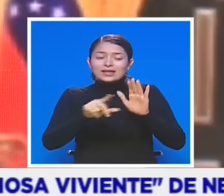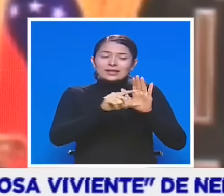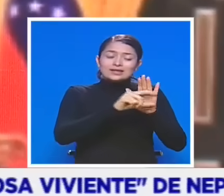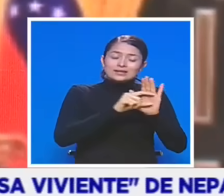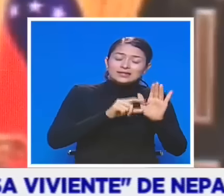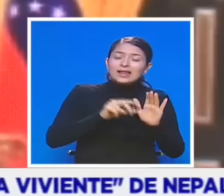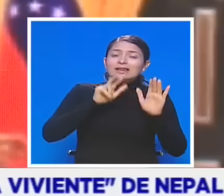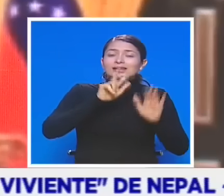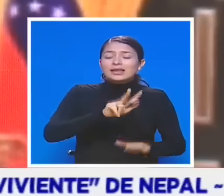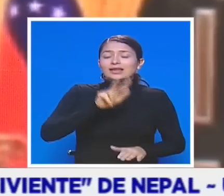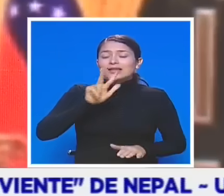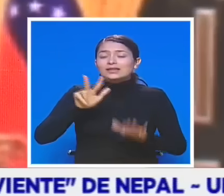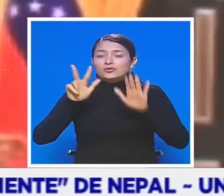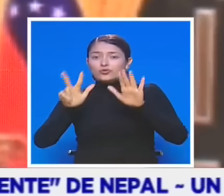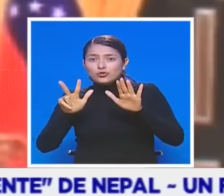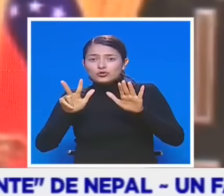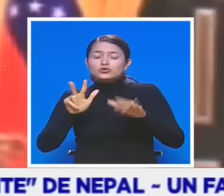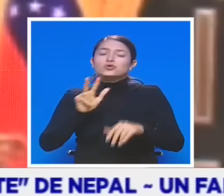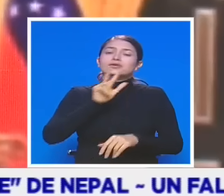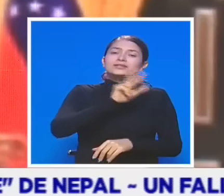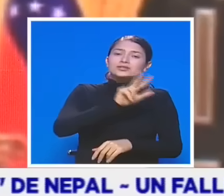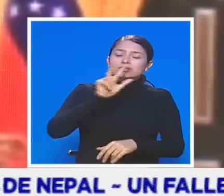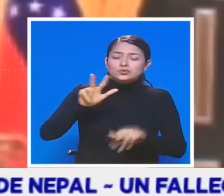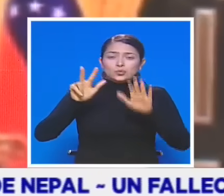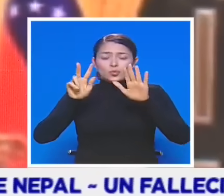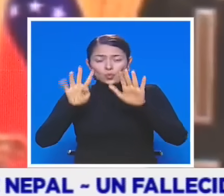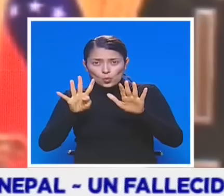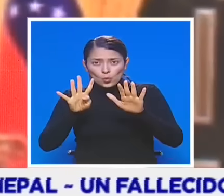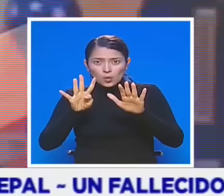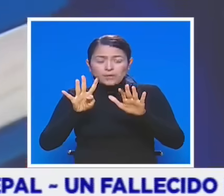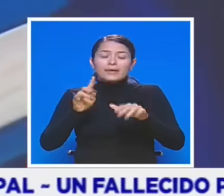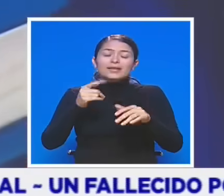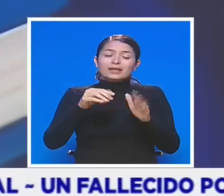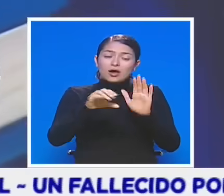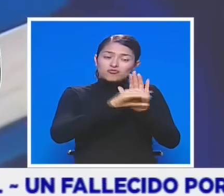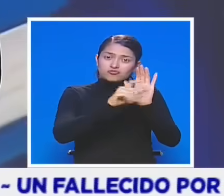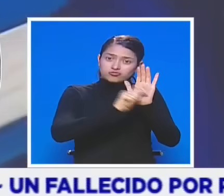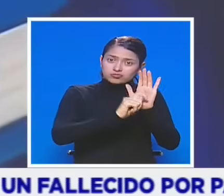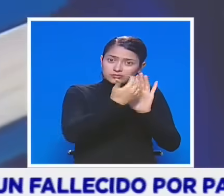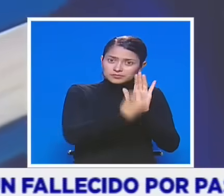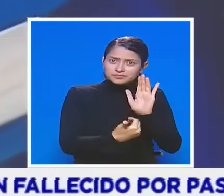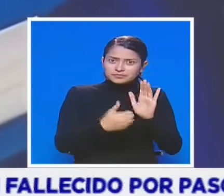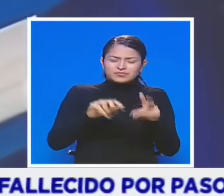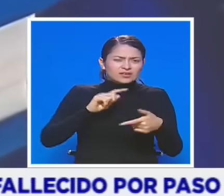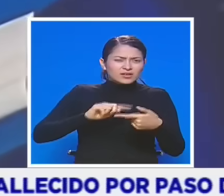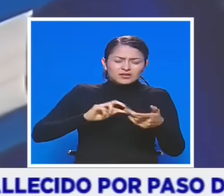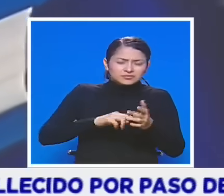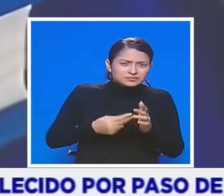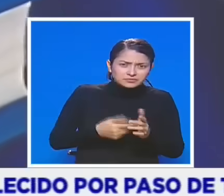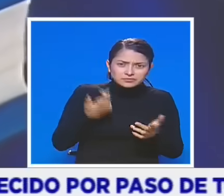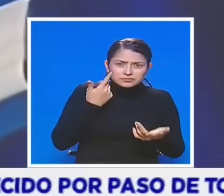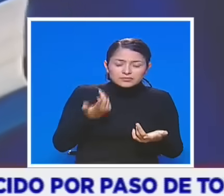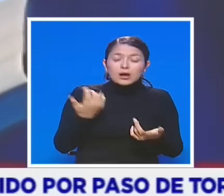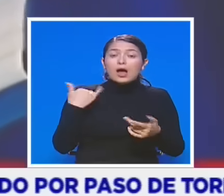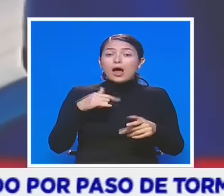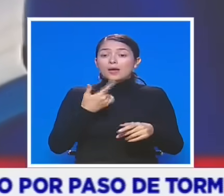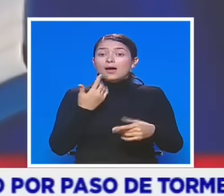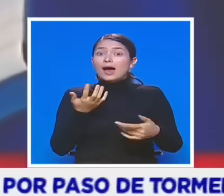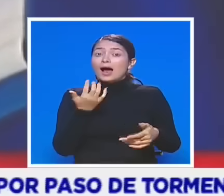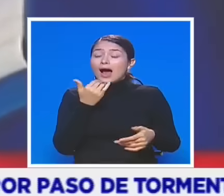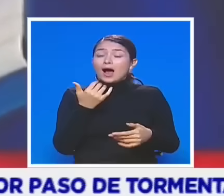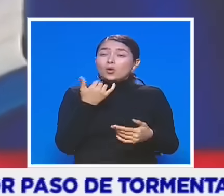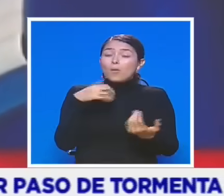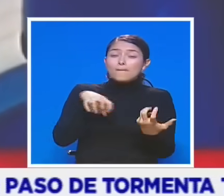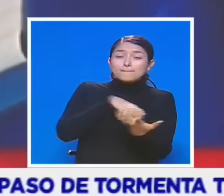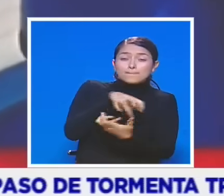338 y 339 de la Constitución venezolana. El estado de conmoción puede ser declarado en caso de un conflicto